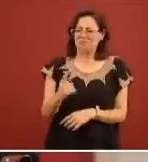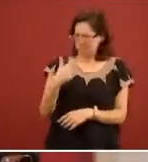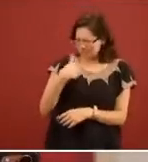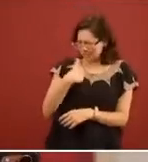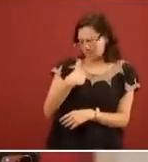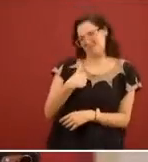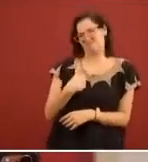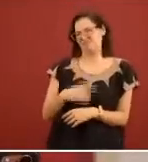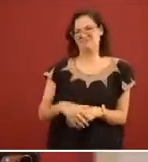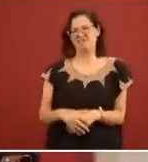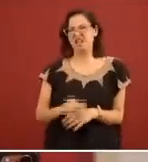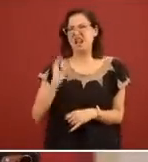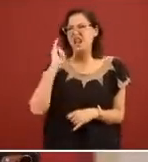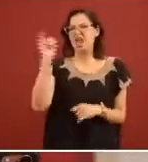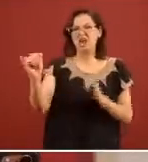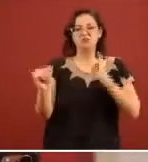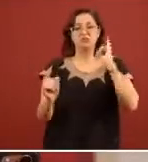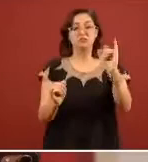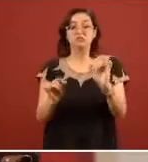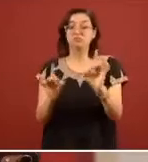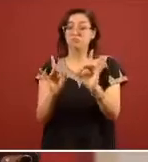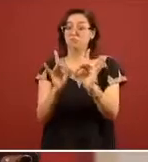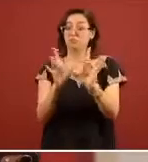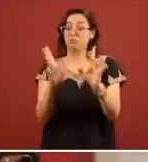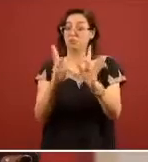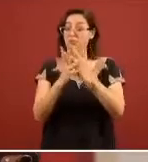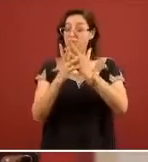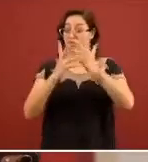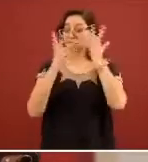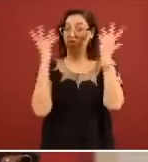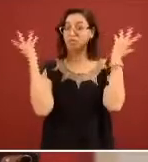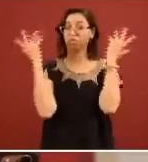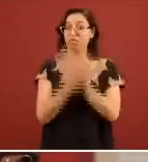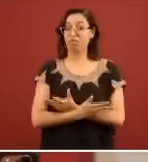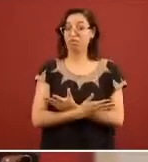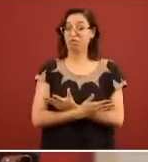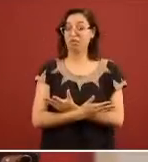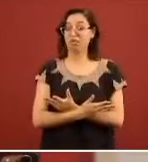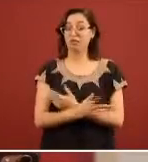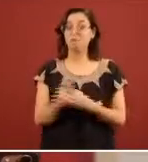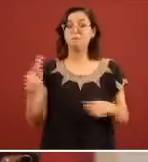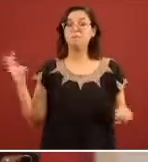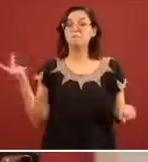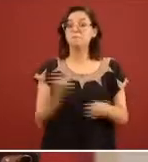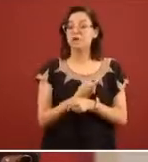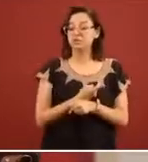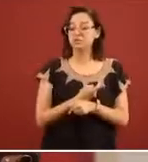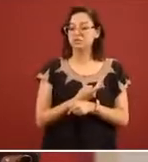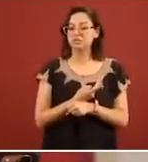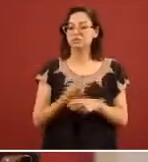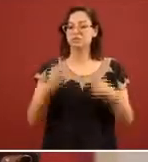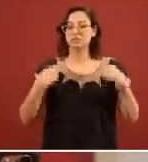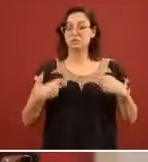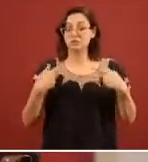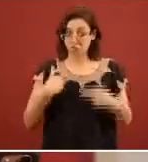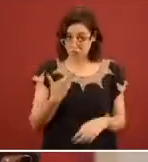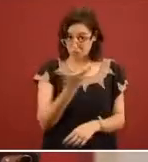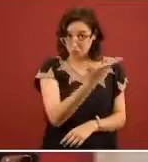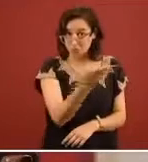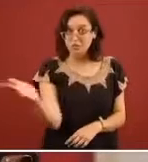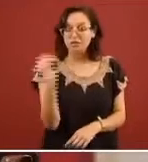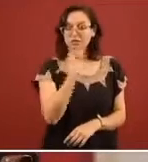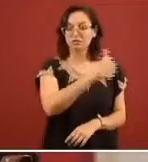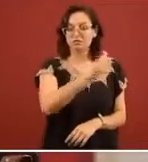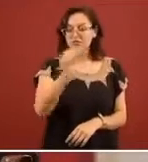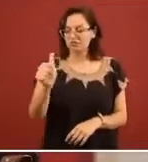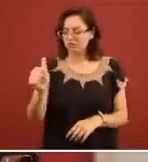remoto nos puede tomar por sorpresa y puede hacer que la población, cada uno de ustedes, de